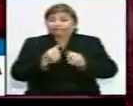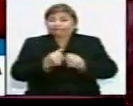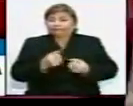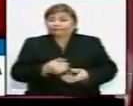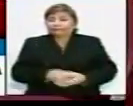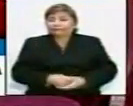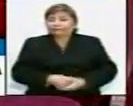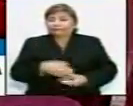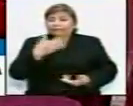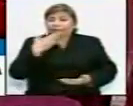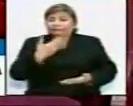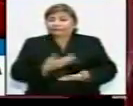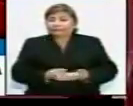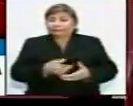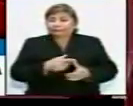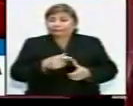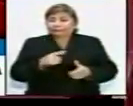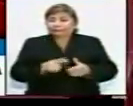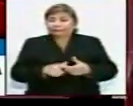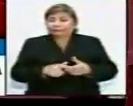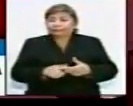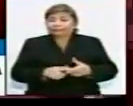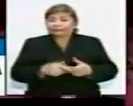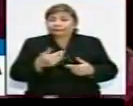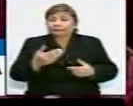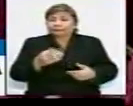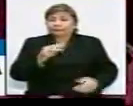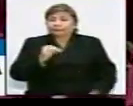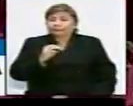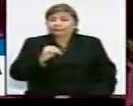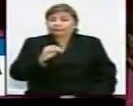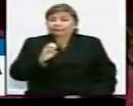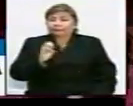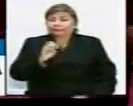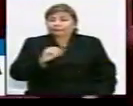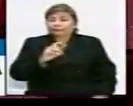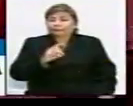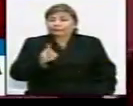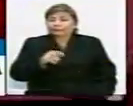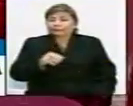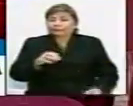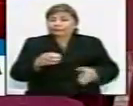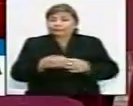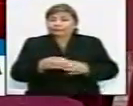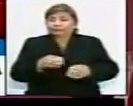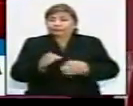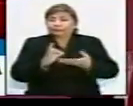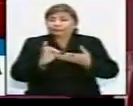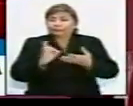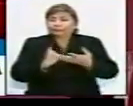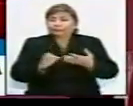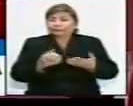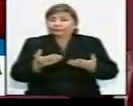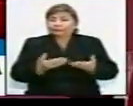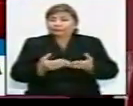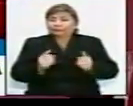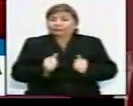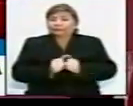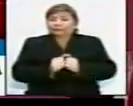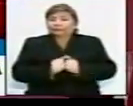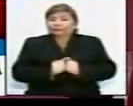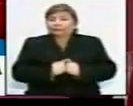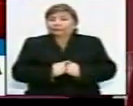escrito. Agradecemos entonces la presencia del señor Waldo Epifanio Mendoza Bellido, presidente del Consejo Fiscal, y de los funcionarios que lo